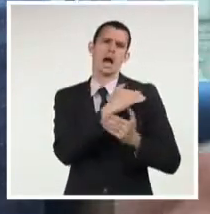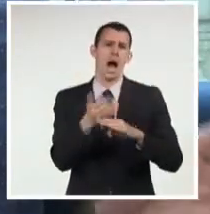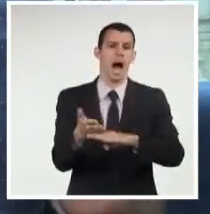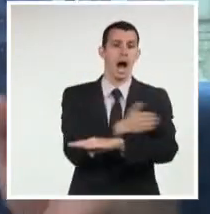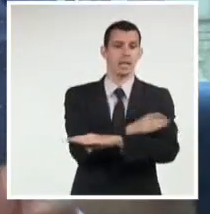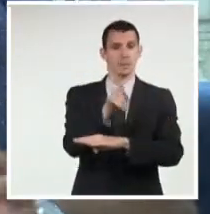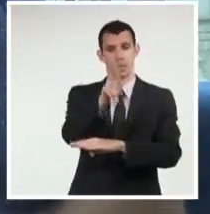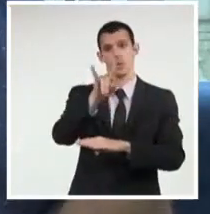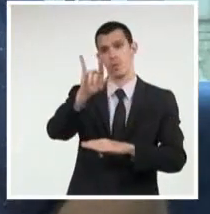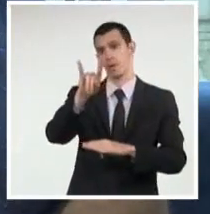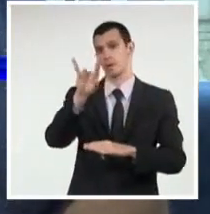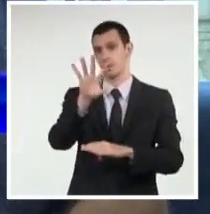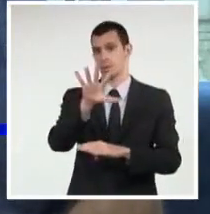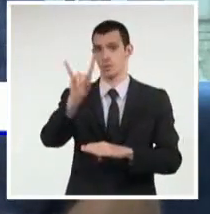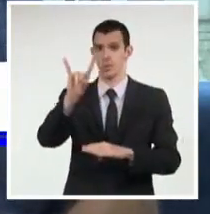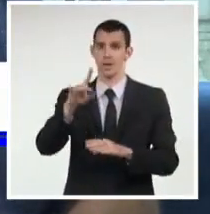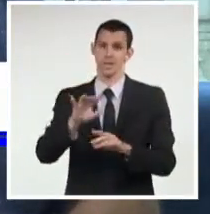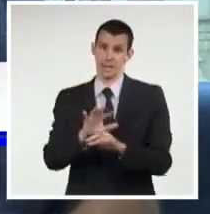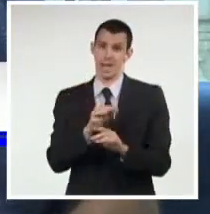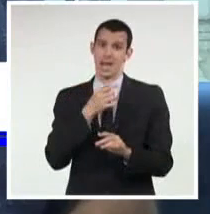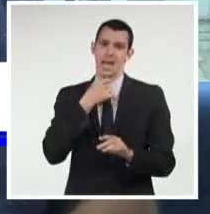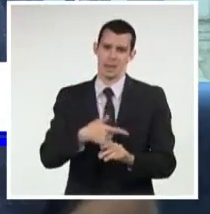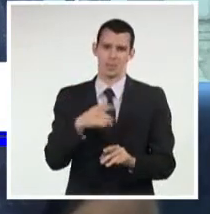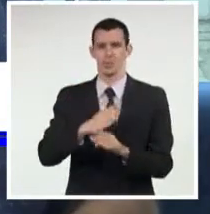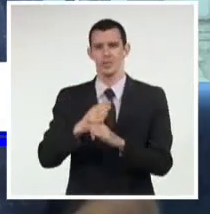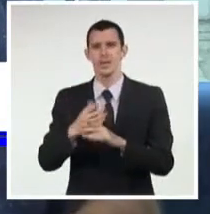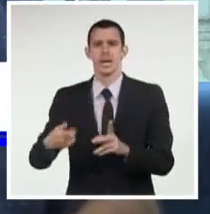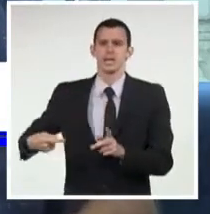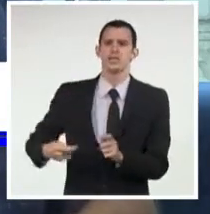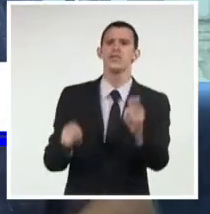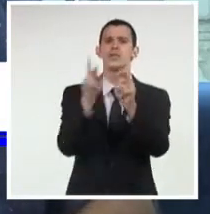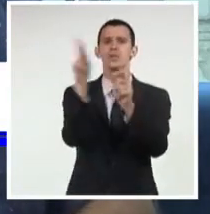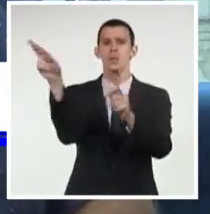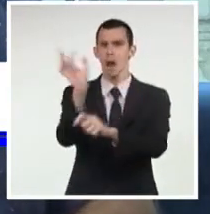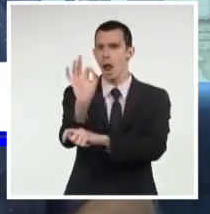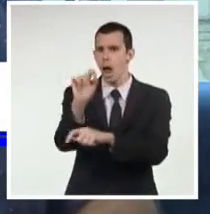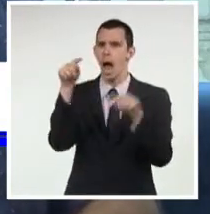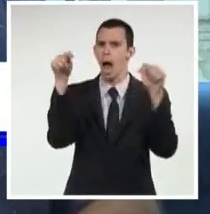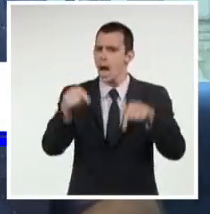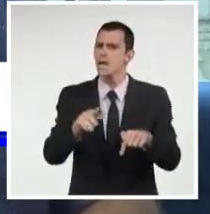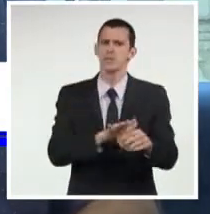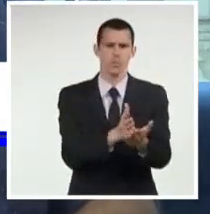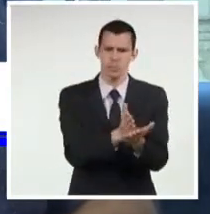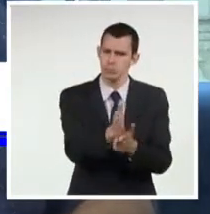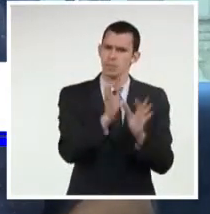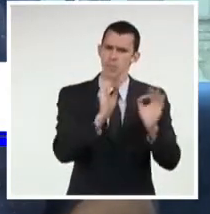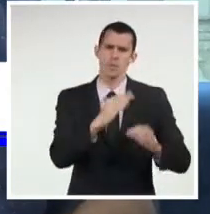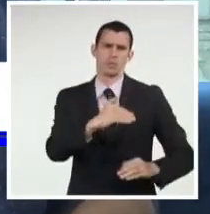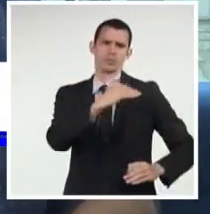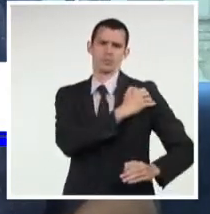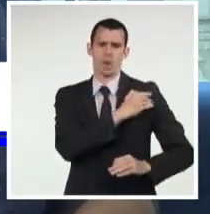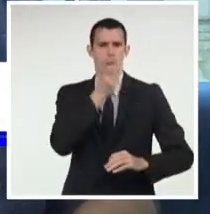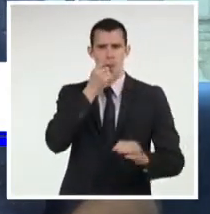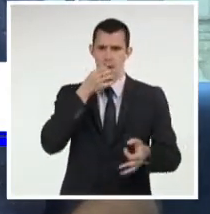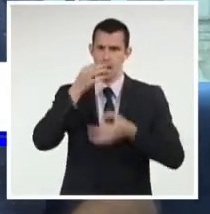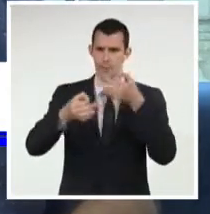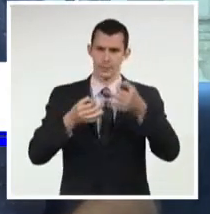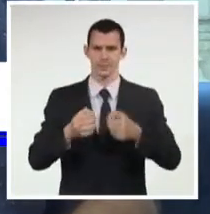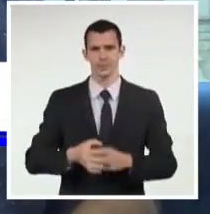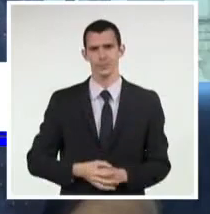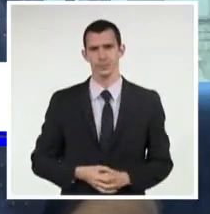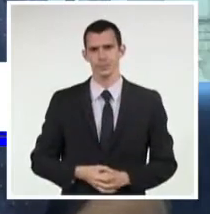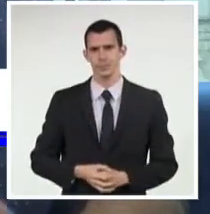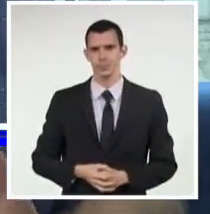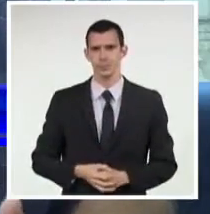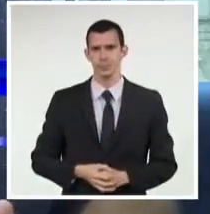1959. Aquel Instituto Cívico Militar que se creó en tiempos del presidente Federico Laredo Brú, un coronel mambí,